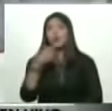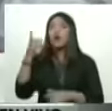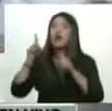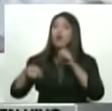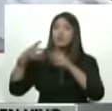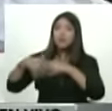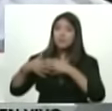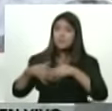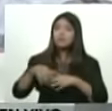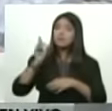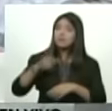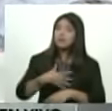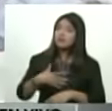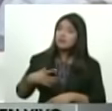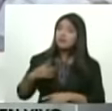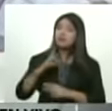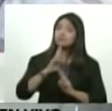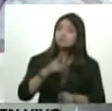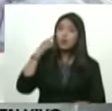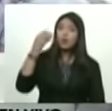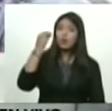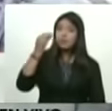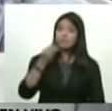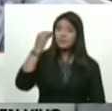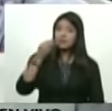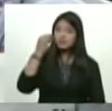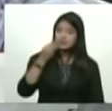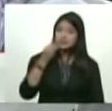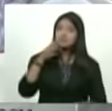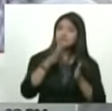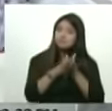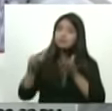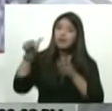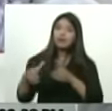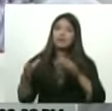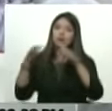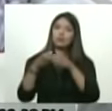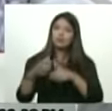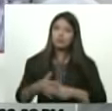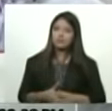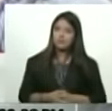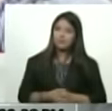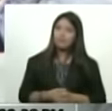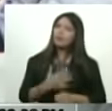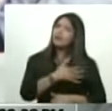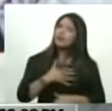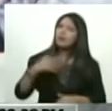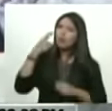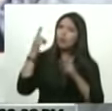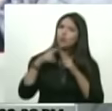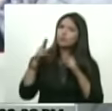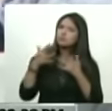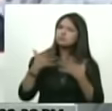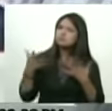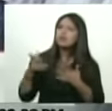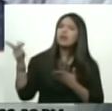empresarios que también quieren dar su opinión durante lo que fue esta reunión del día de hoy. Pues queremos conocer